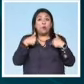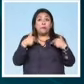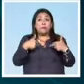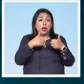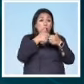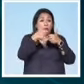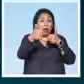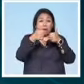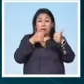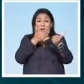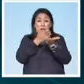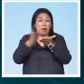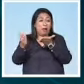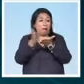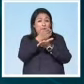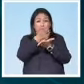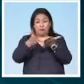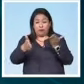humanos.